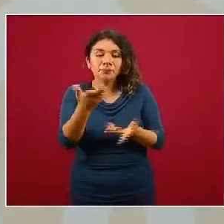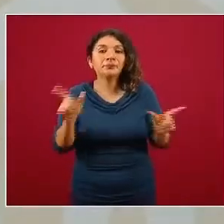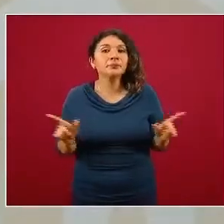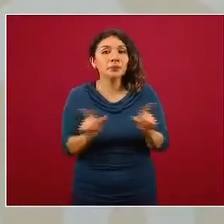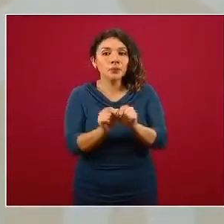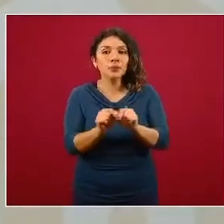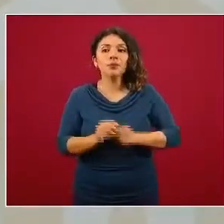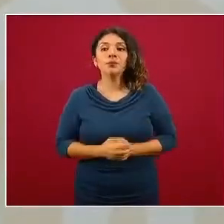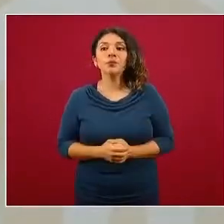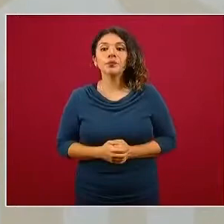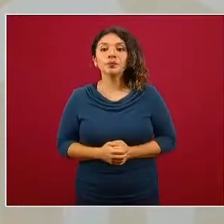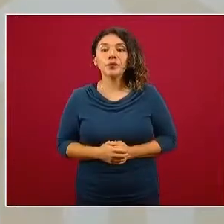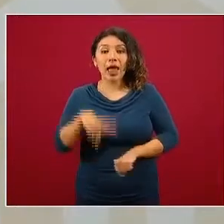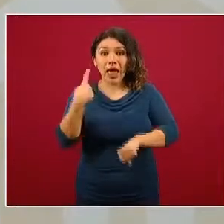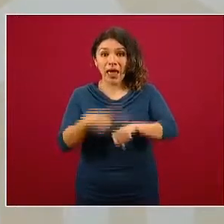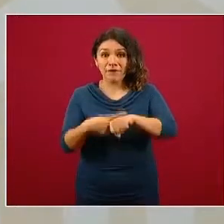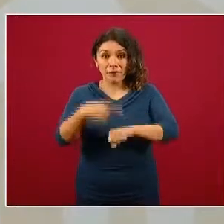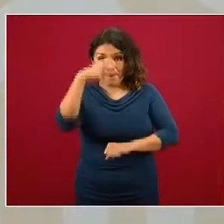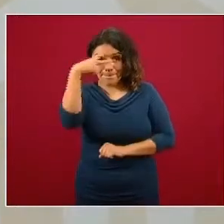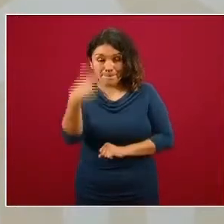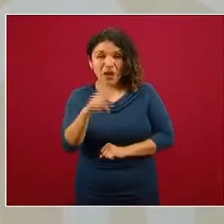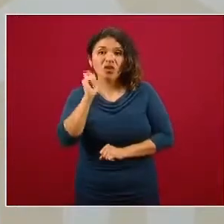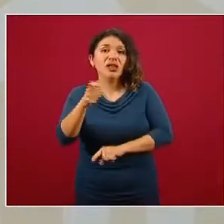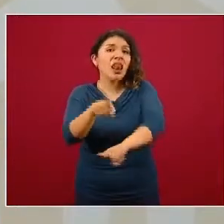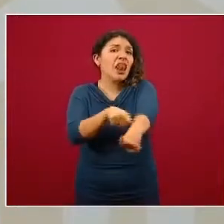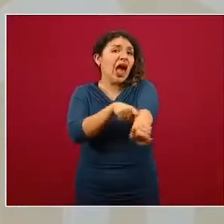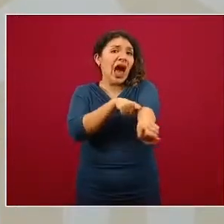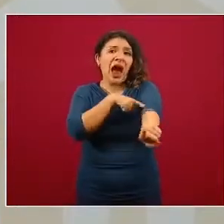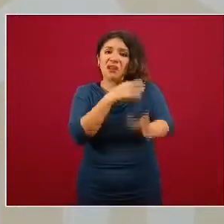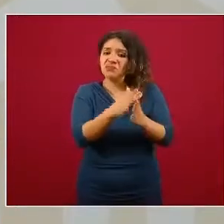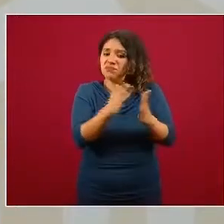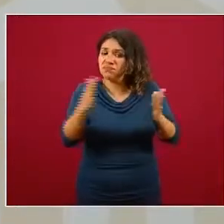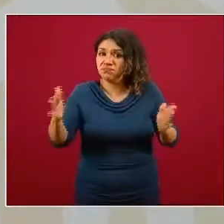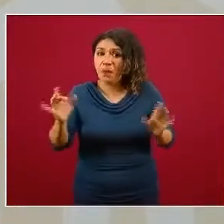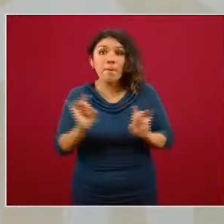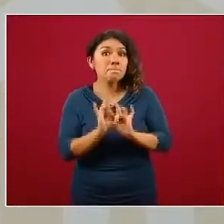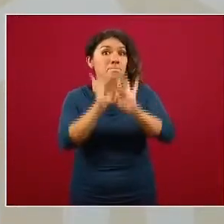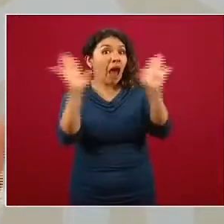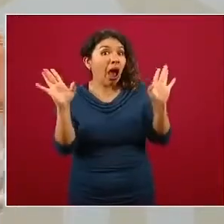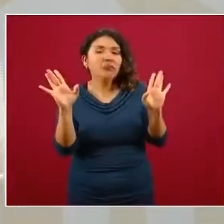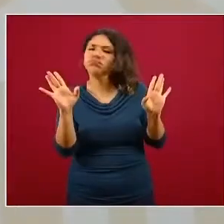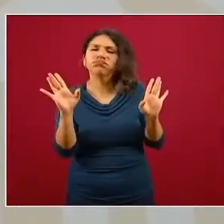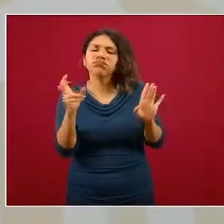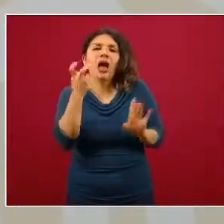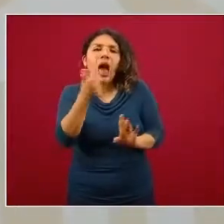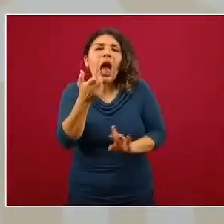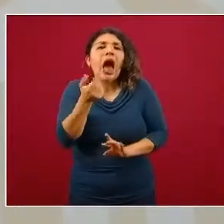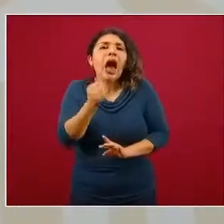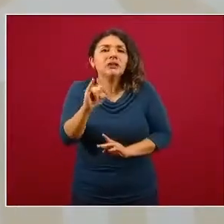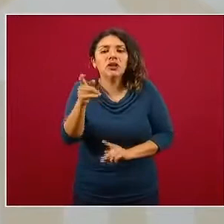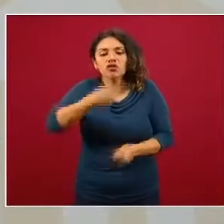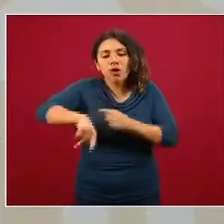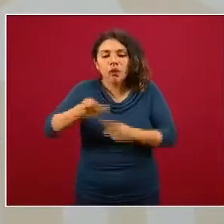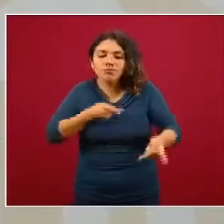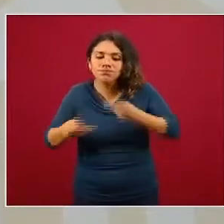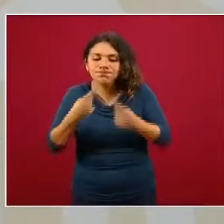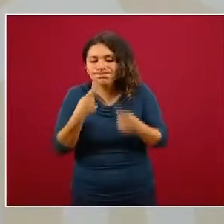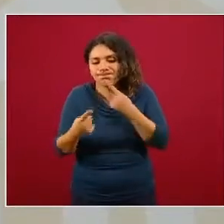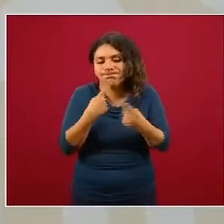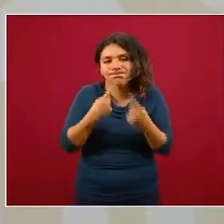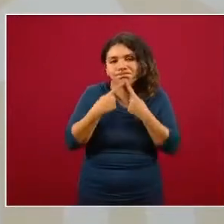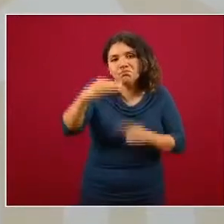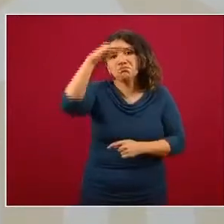la epidemia en México ha sido una epidemia larga. Esto no es casualidad, Esto es producto de la estrategia que se